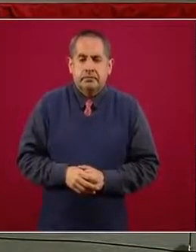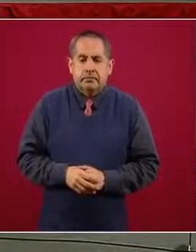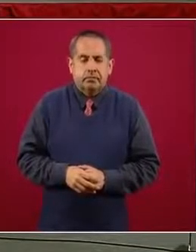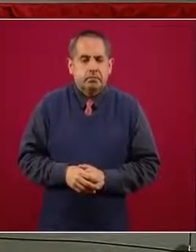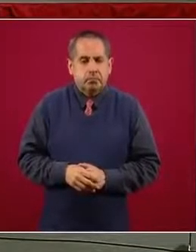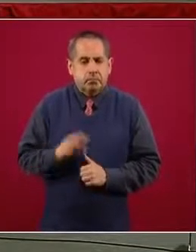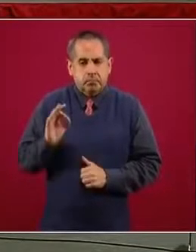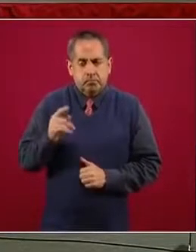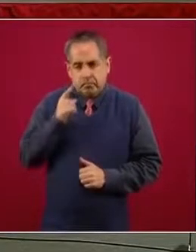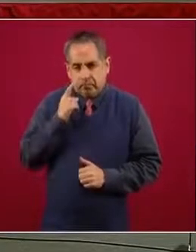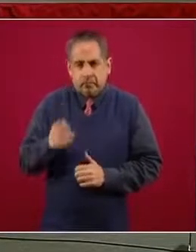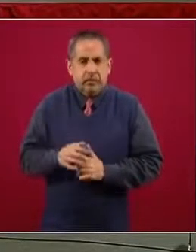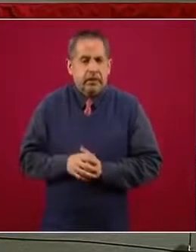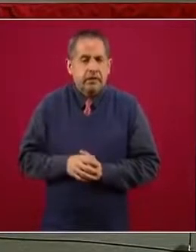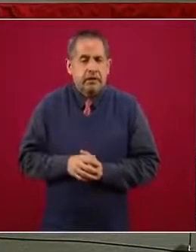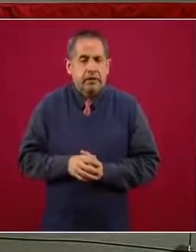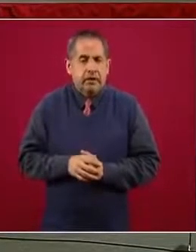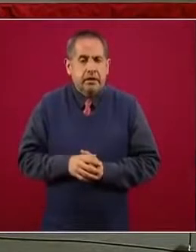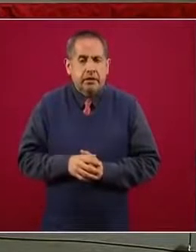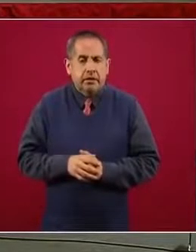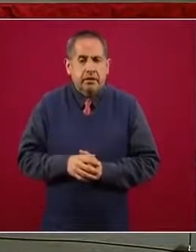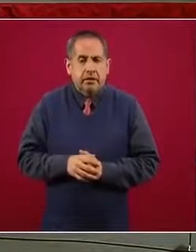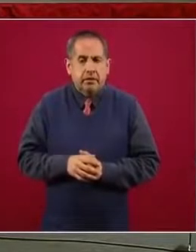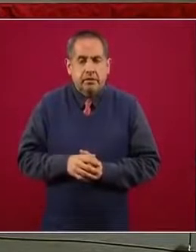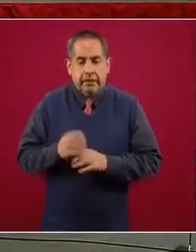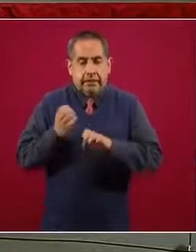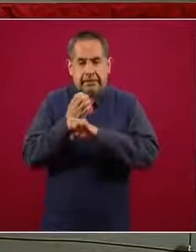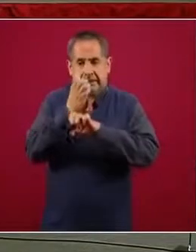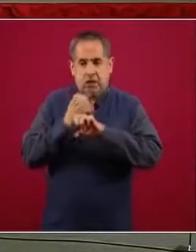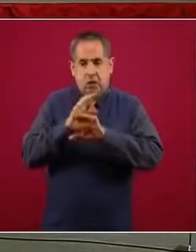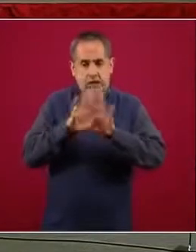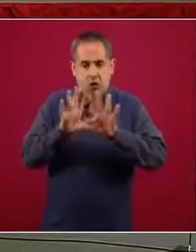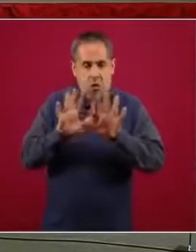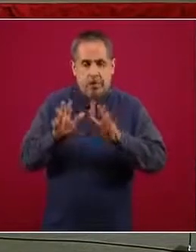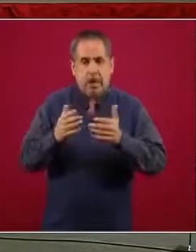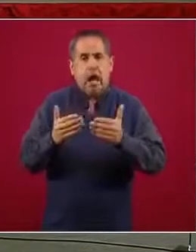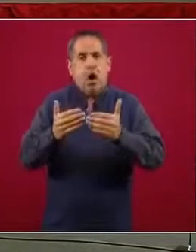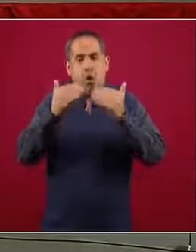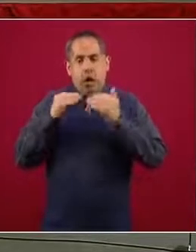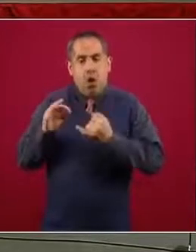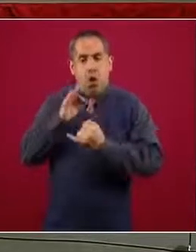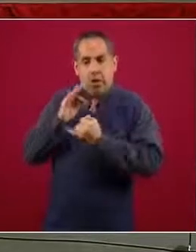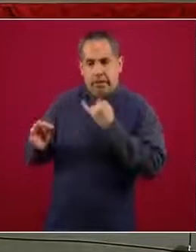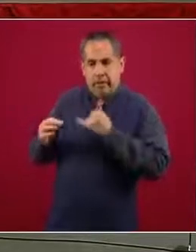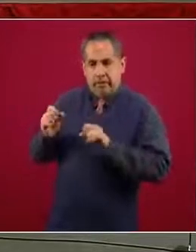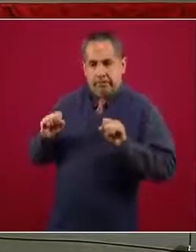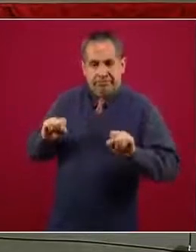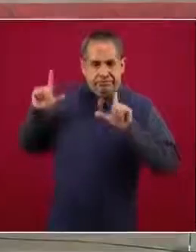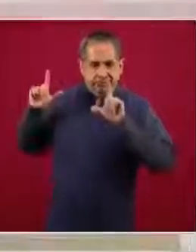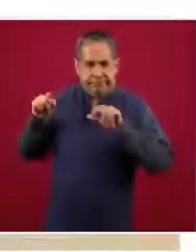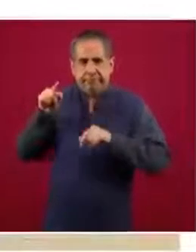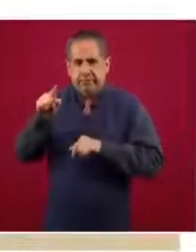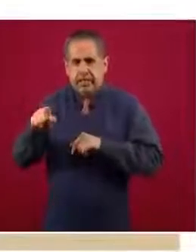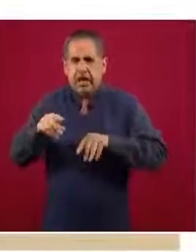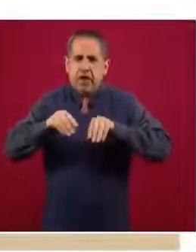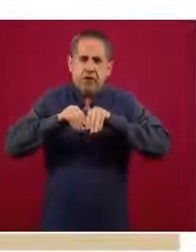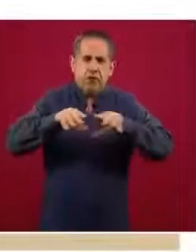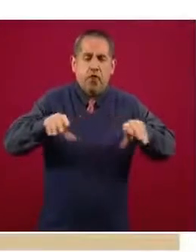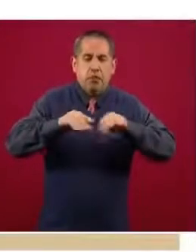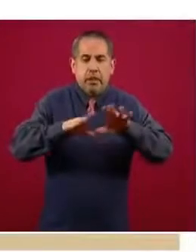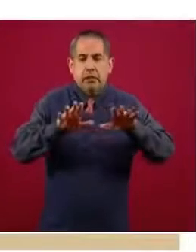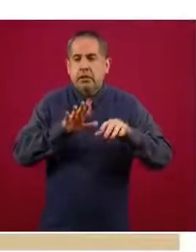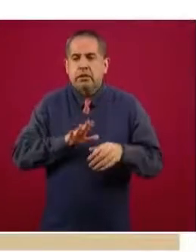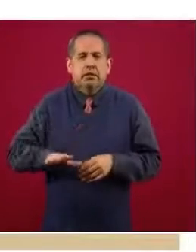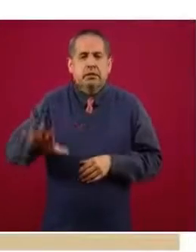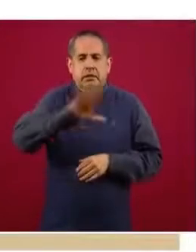Bien, ahora sí salimos del ámbito estatal. Regresamos con esta última diapositiva del informe técnico al